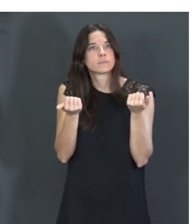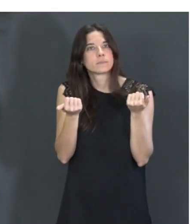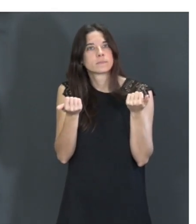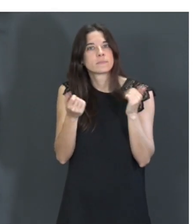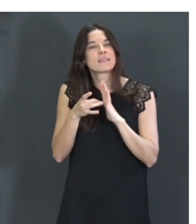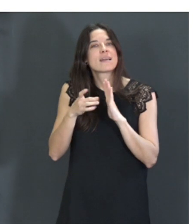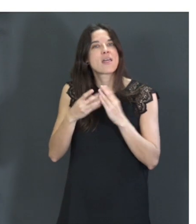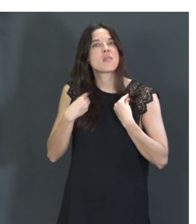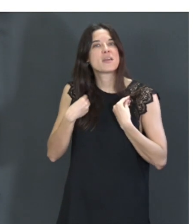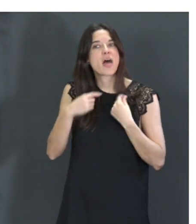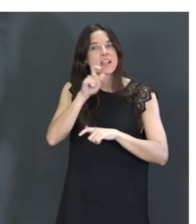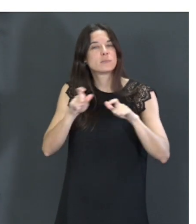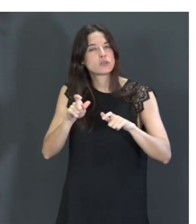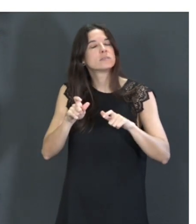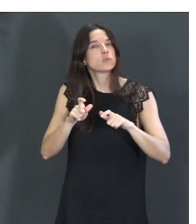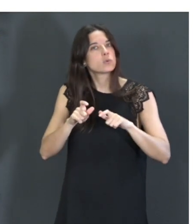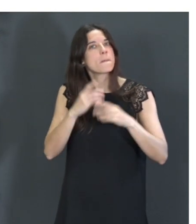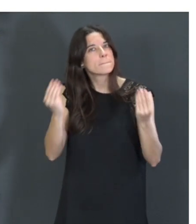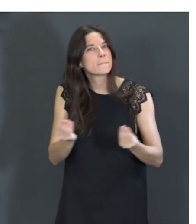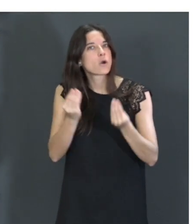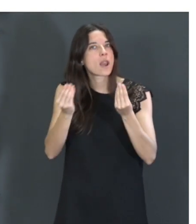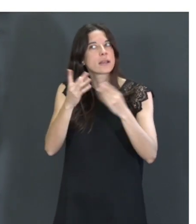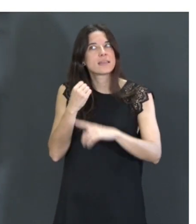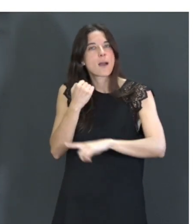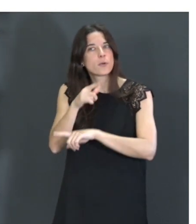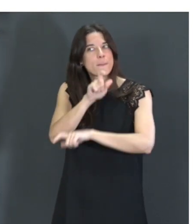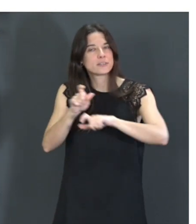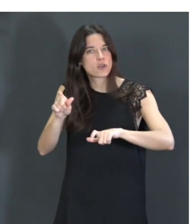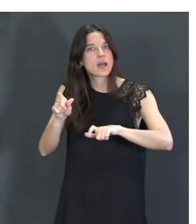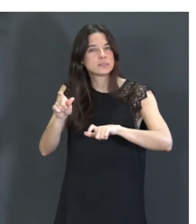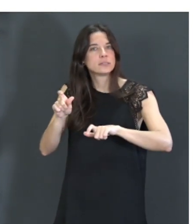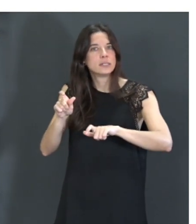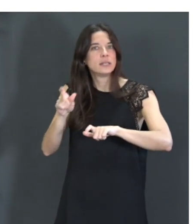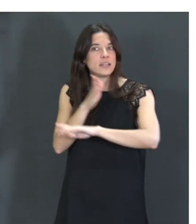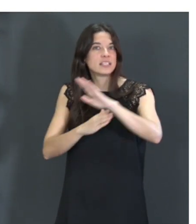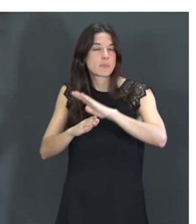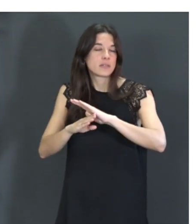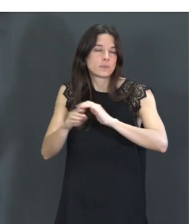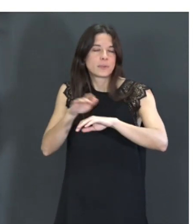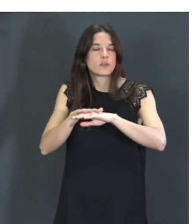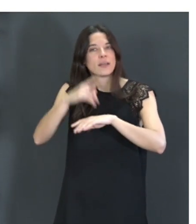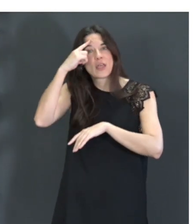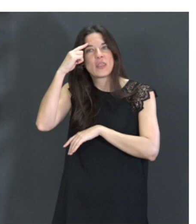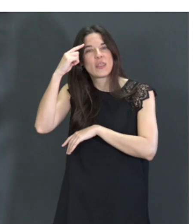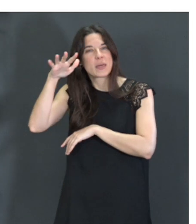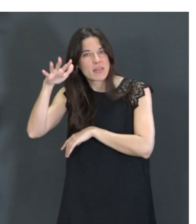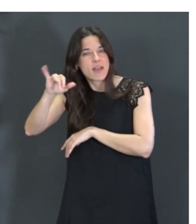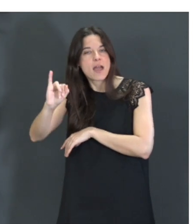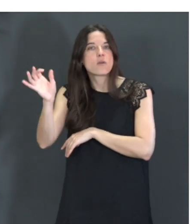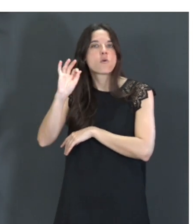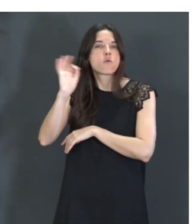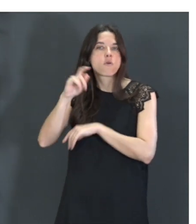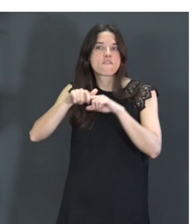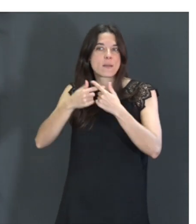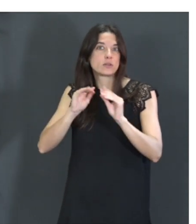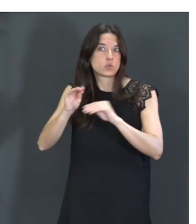la calidad de vida, bueno, mejorar, ¿no? Y facilitar el apoyo a las personas con demencia y también a sus familiares